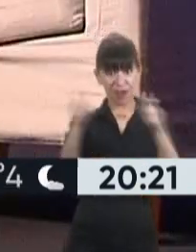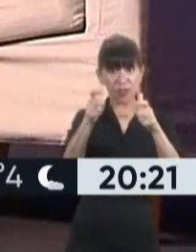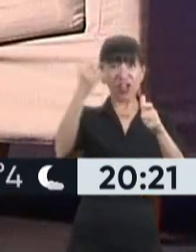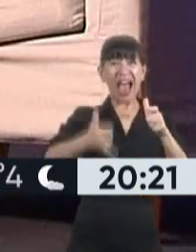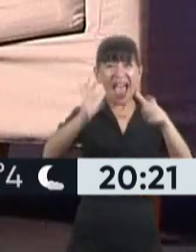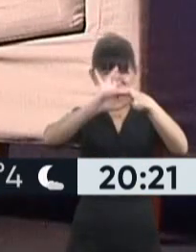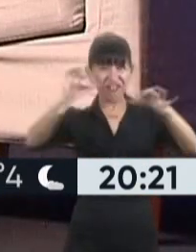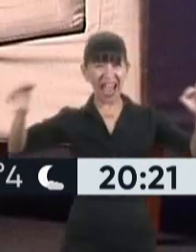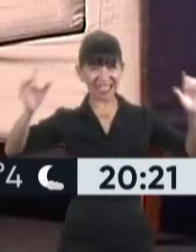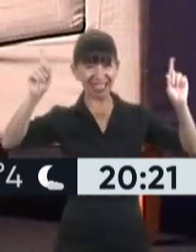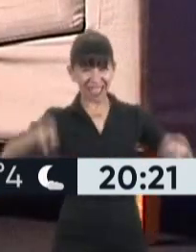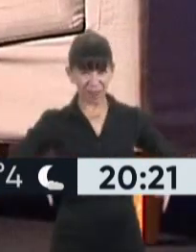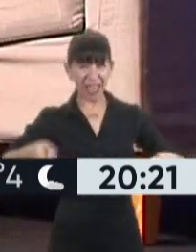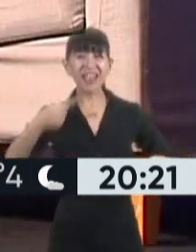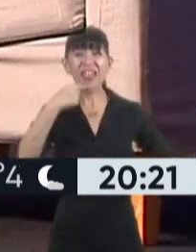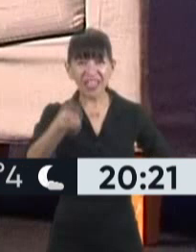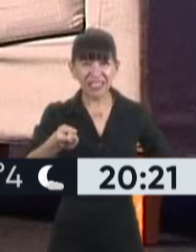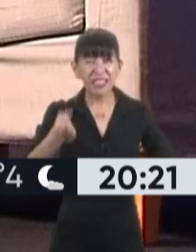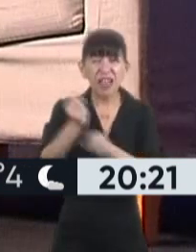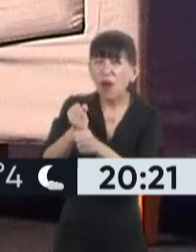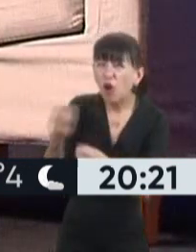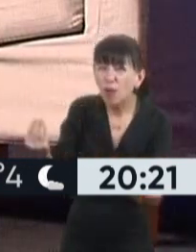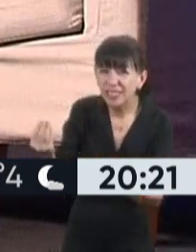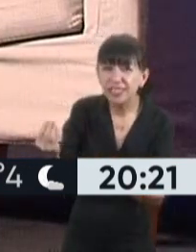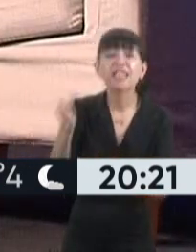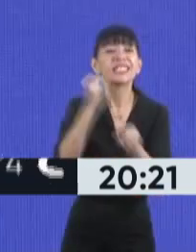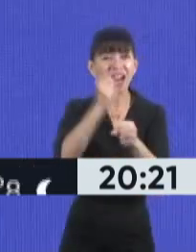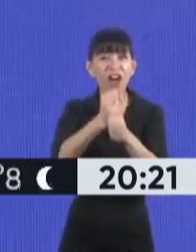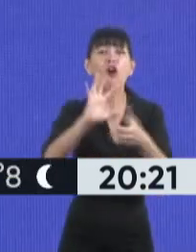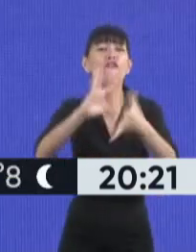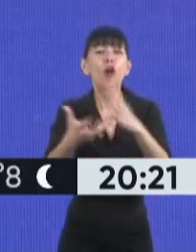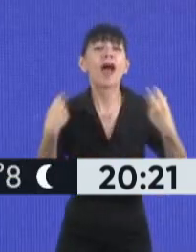subtítulo el trabajo en equipo.